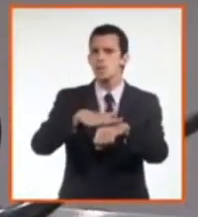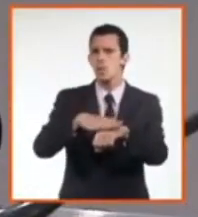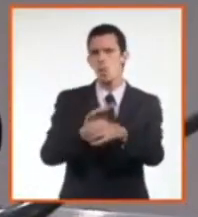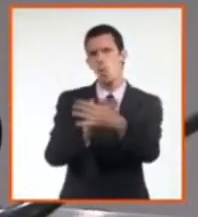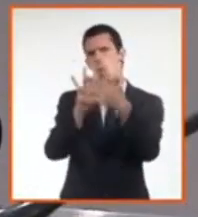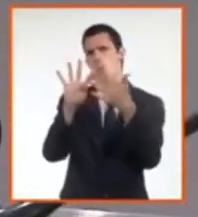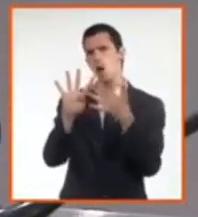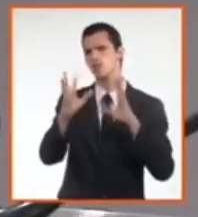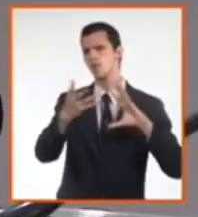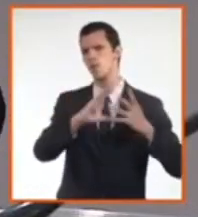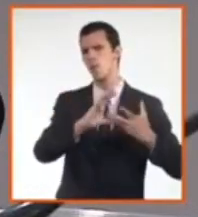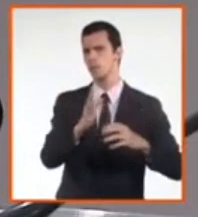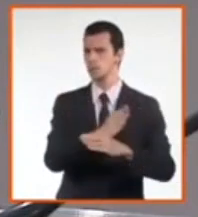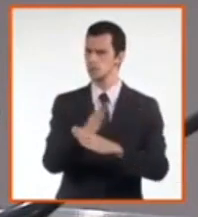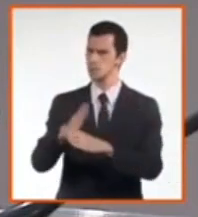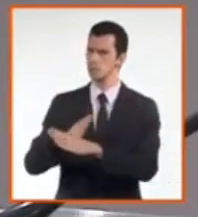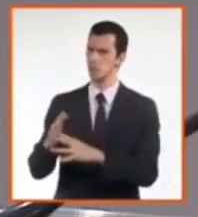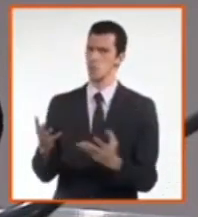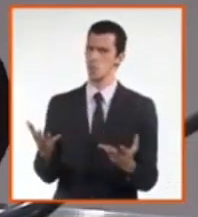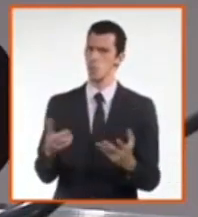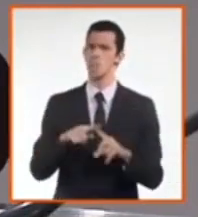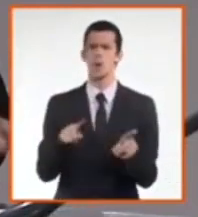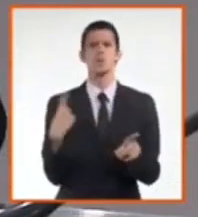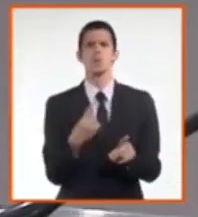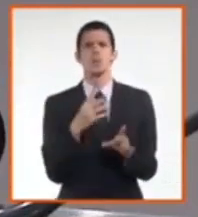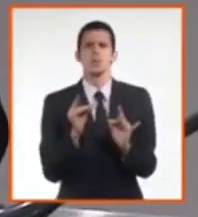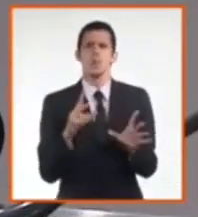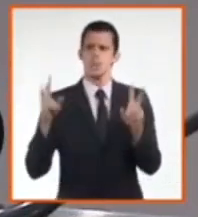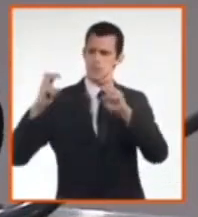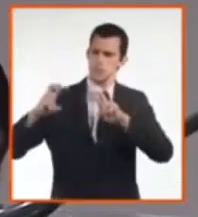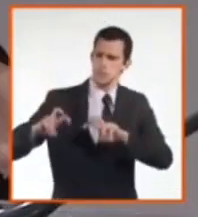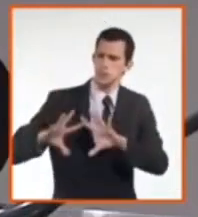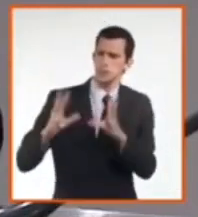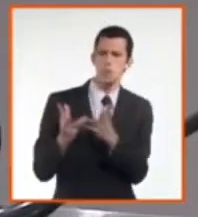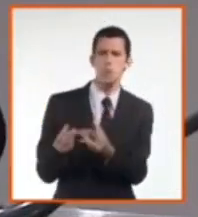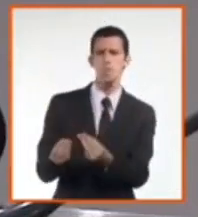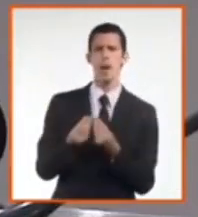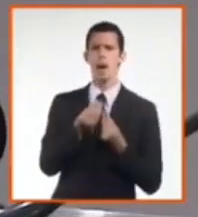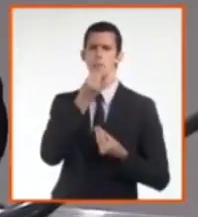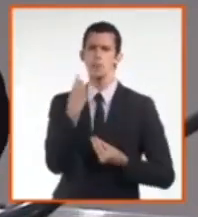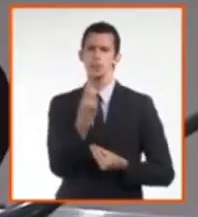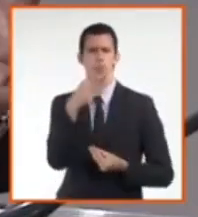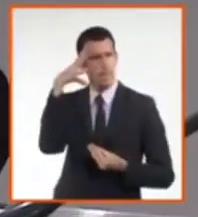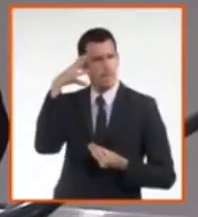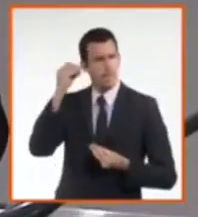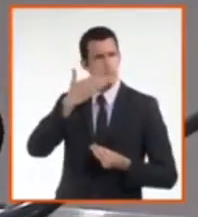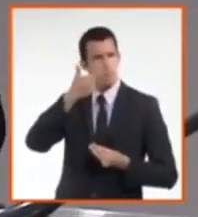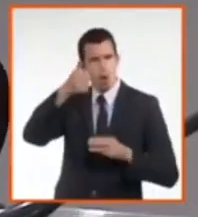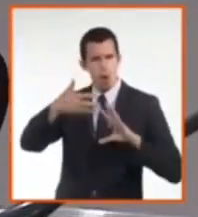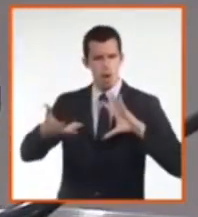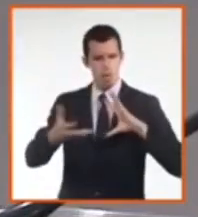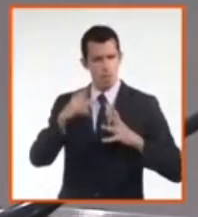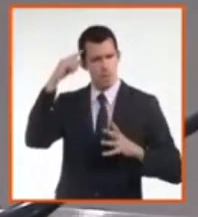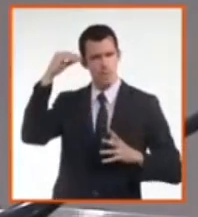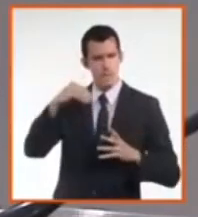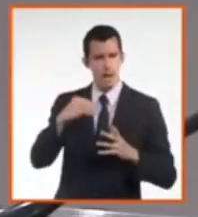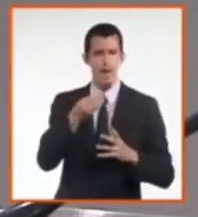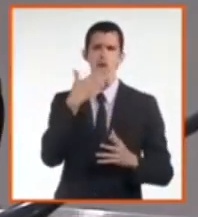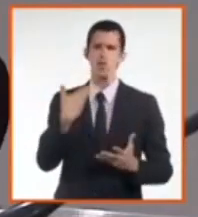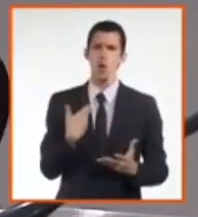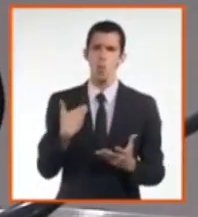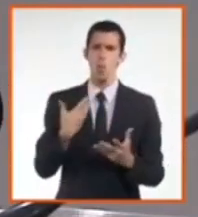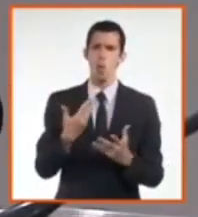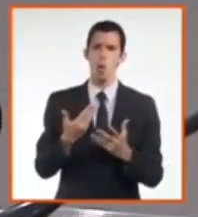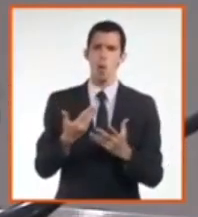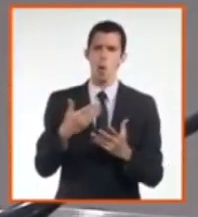a la comunidad científica en el tema de dengue y hemos decidido ya en recientemente de las variantes que tenemos avanzar en una variante